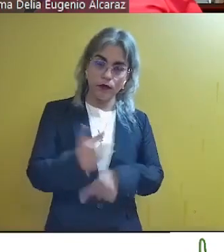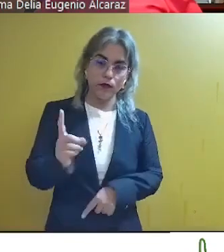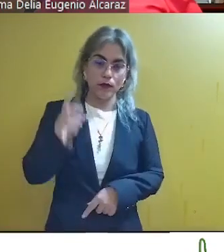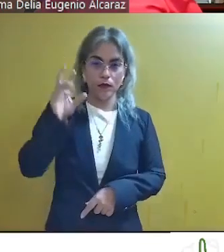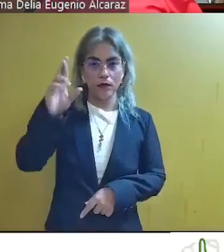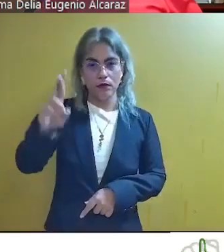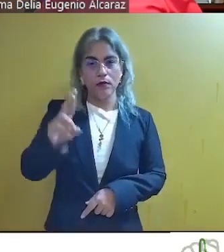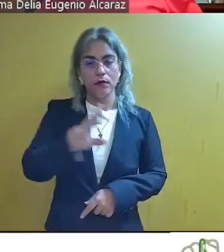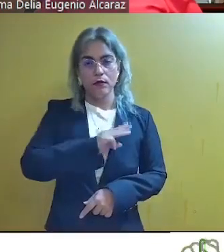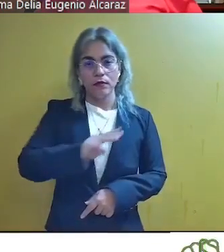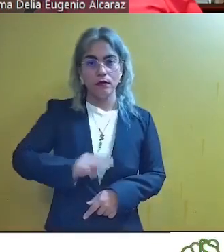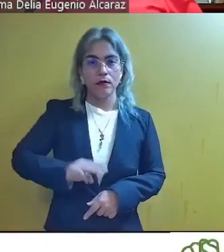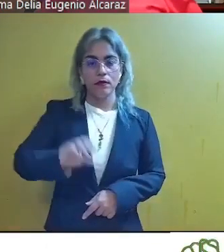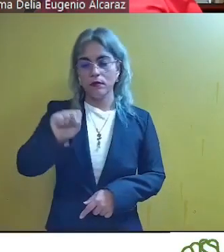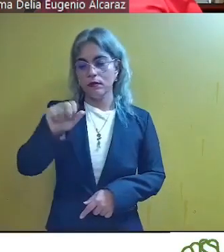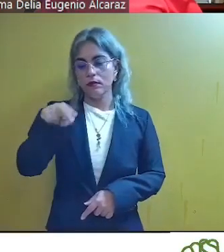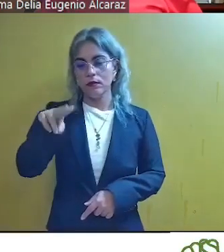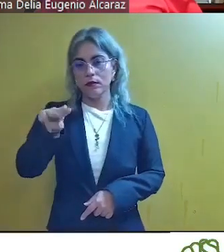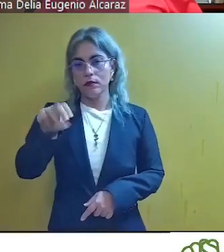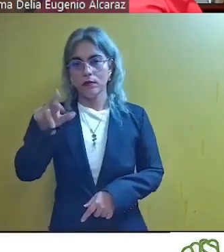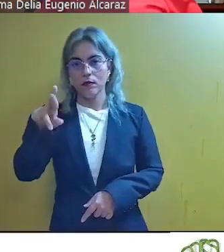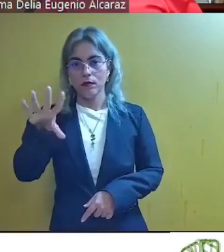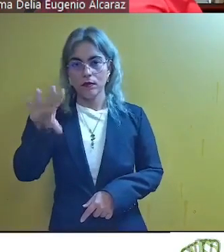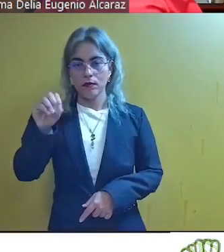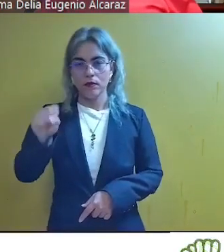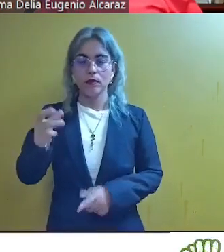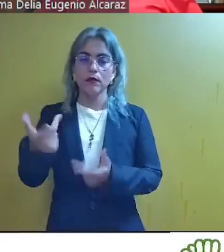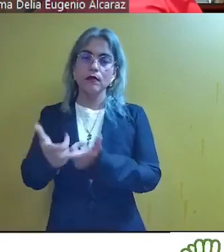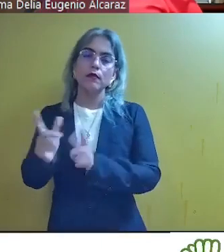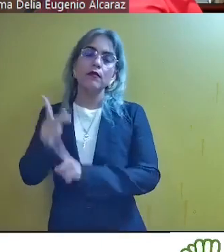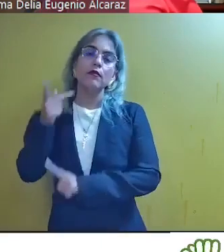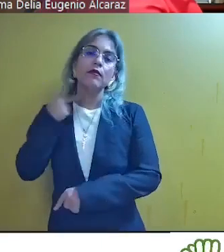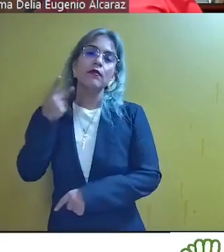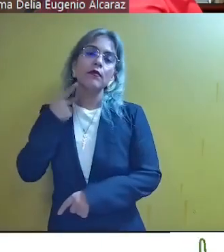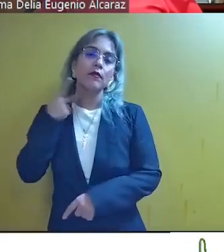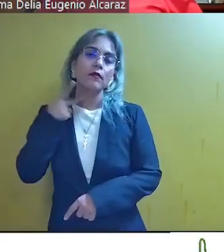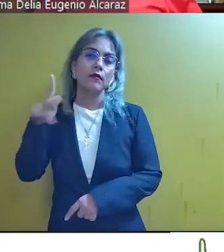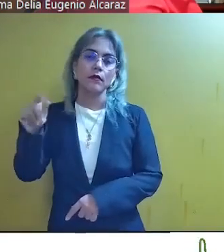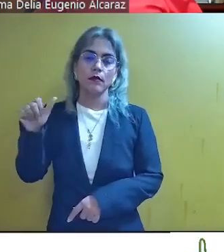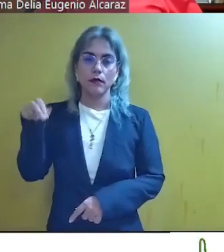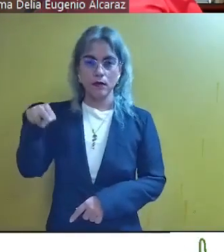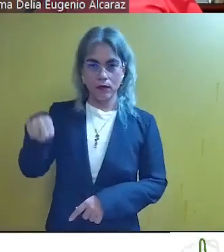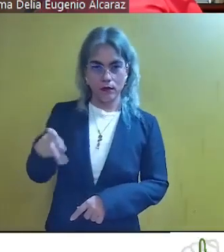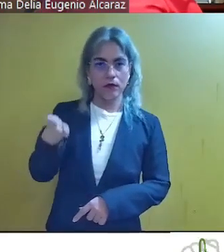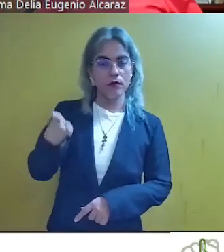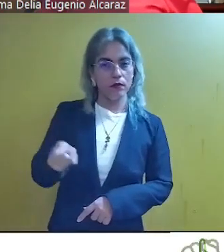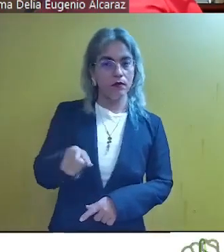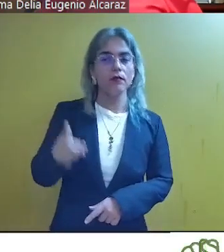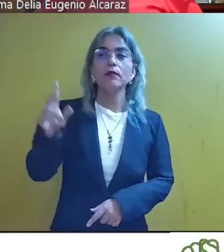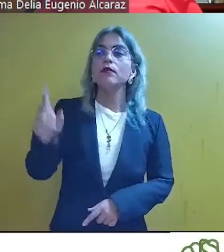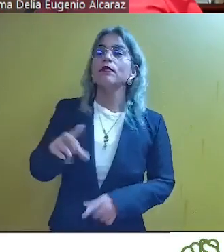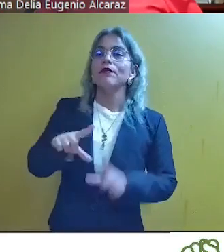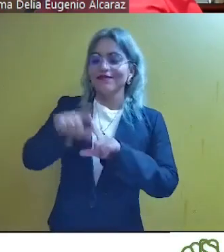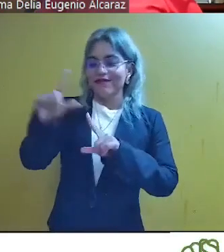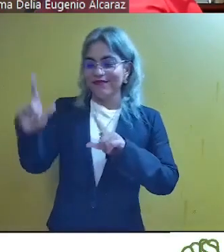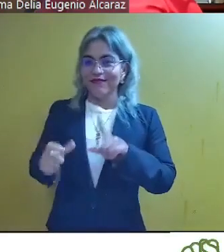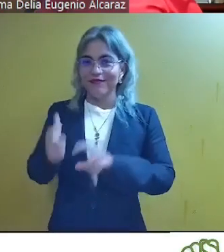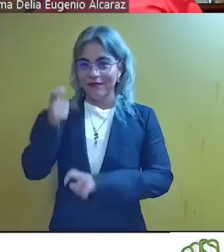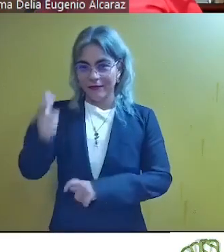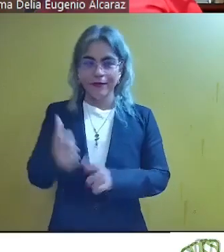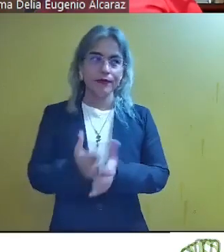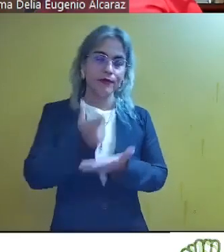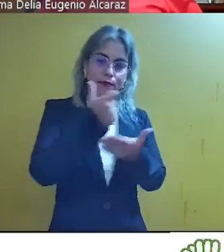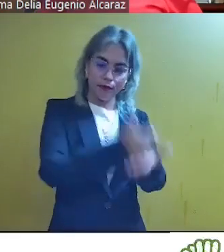de San Marcos del Partido Acción Nacional con objeto partidista, para lo cual podrá apoyarse de la Tesorería Nacional del citado partido.